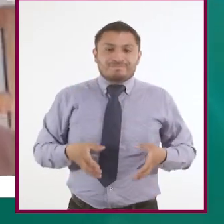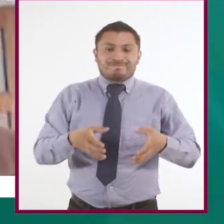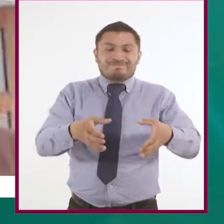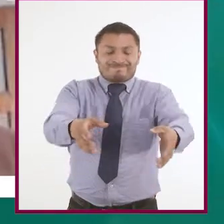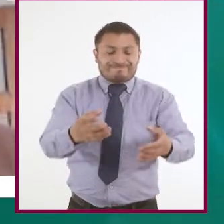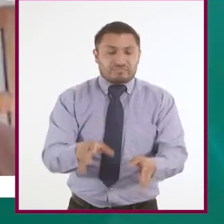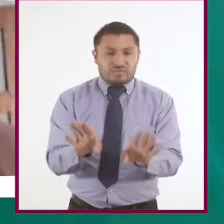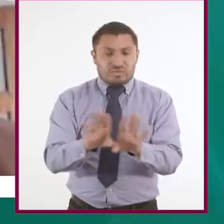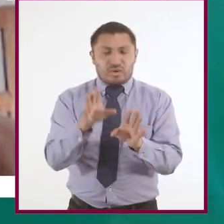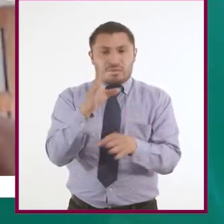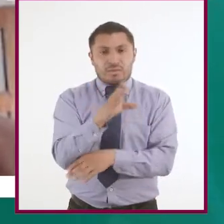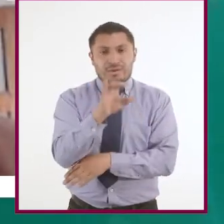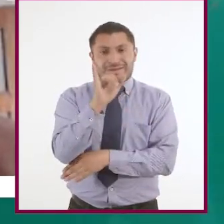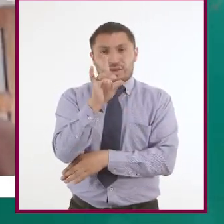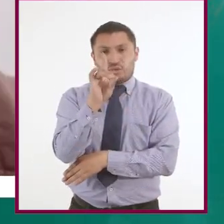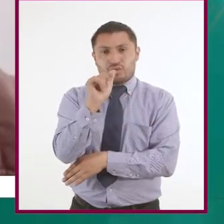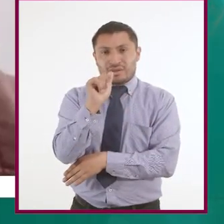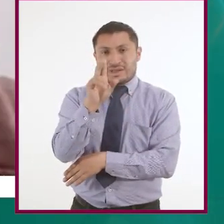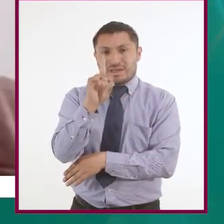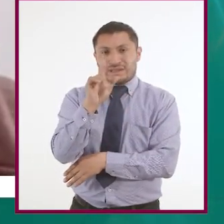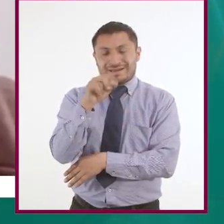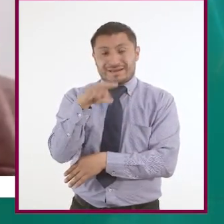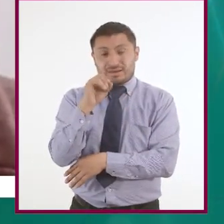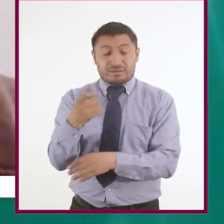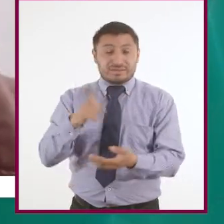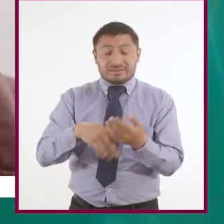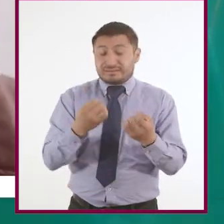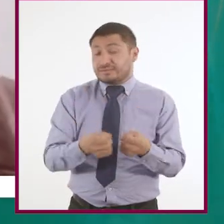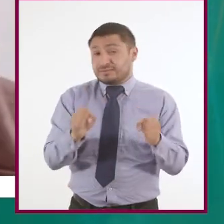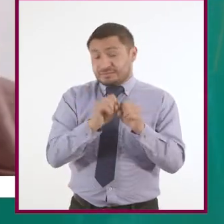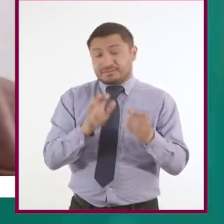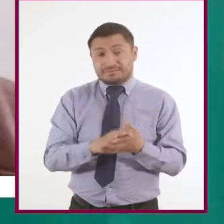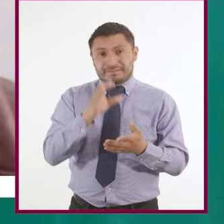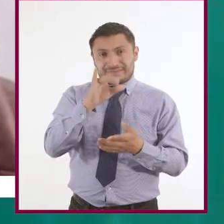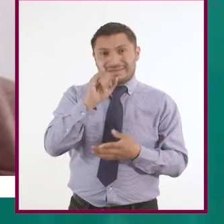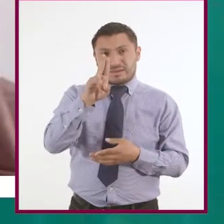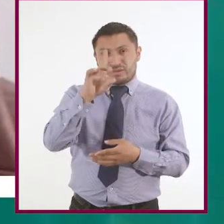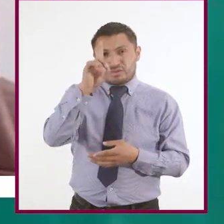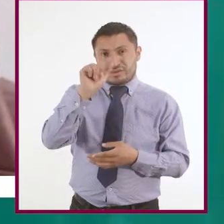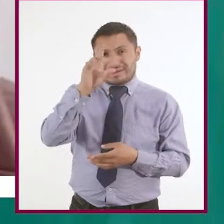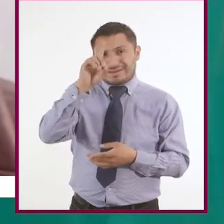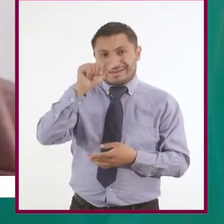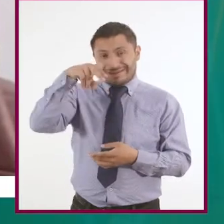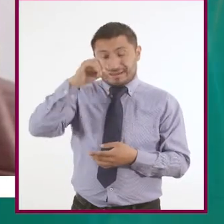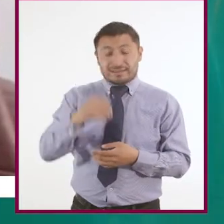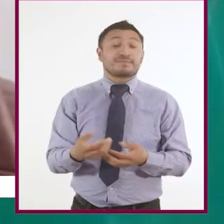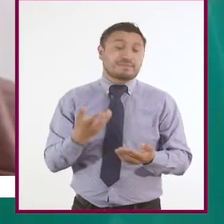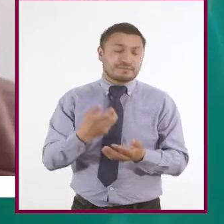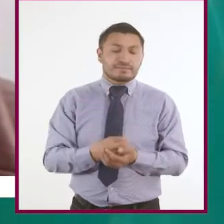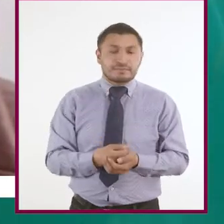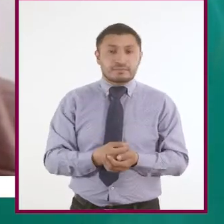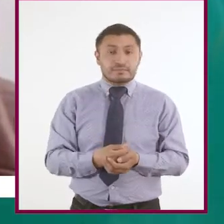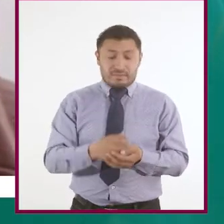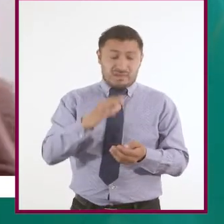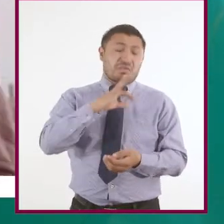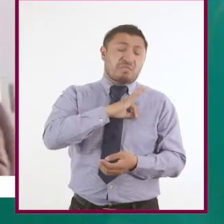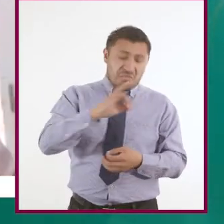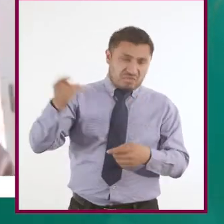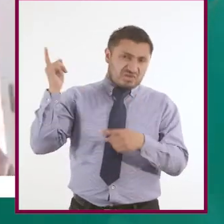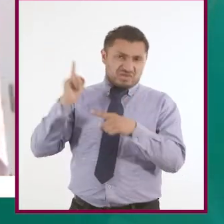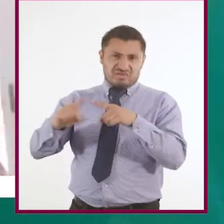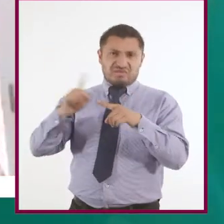un ciudadano en la sociedad. Bueno, nos podemos encontrar todo tipo de dilemas morales.